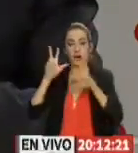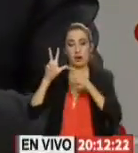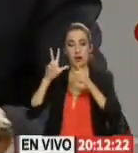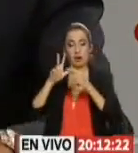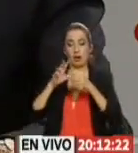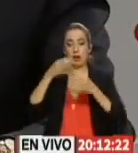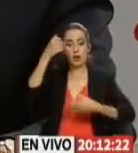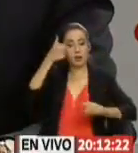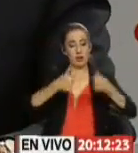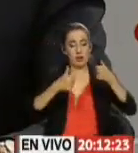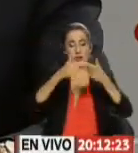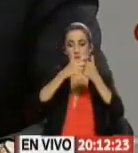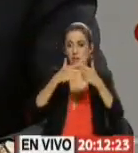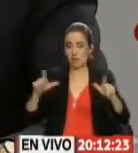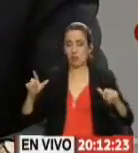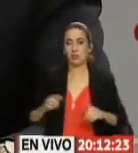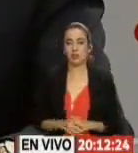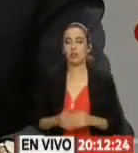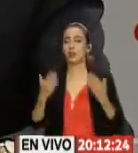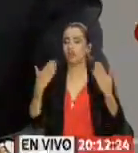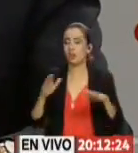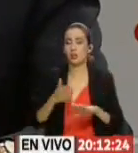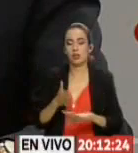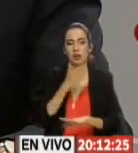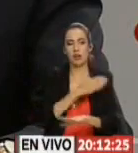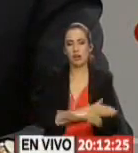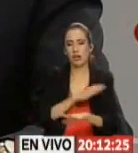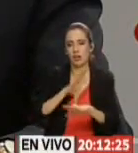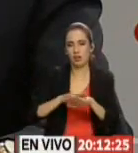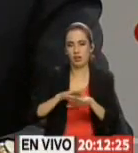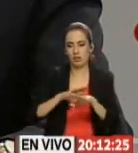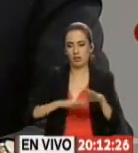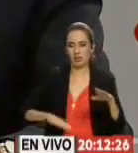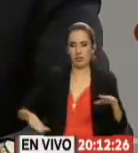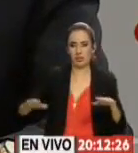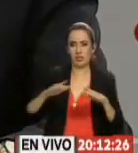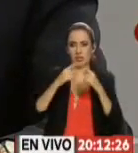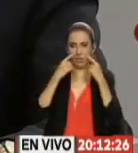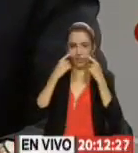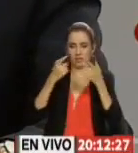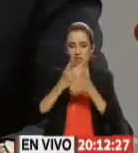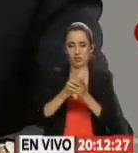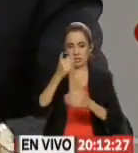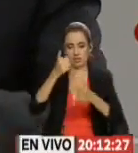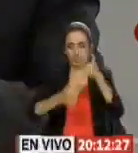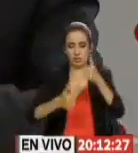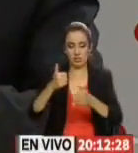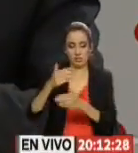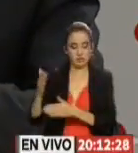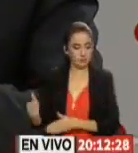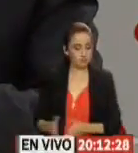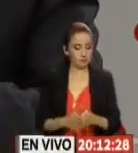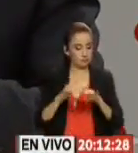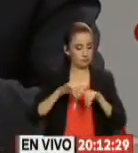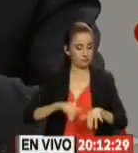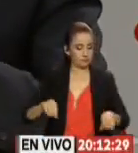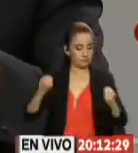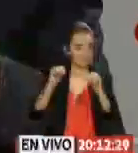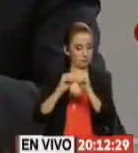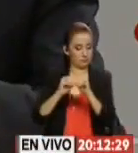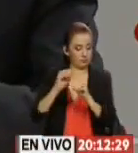libres. De hecho, ya hubo un primer pronunciamiento de ese grupo en el tema de elecciones. Ajá. Es decir, la comunidad internacional